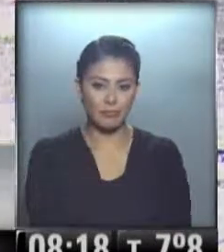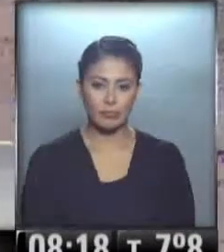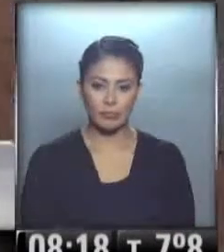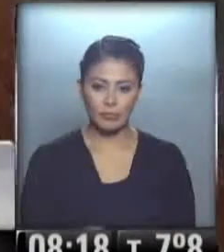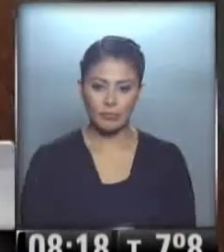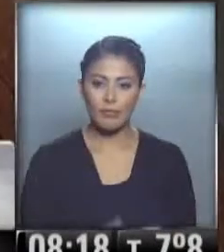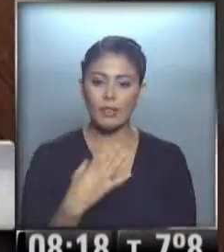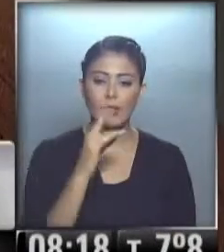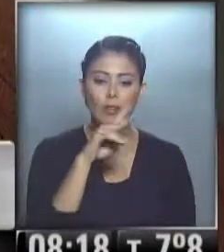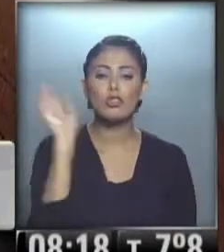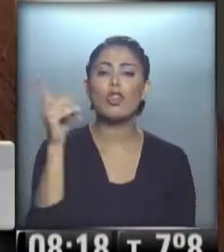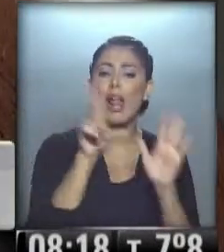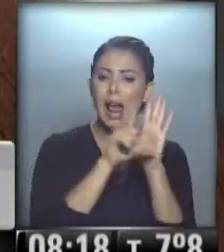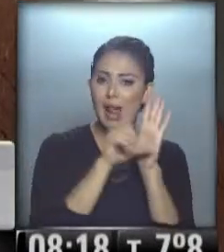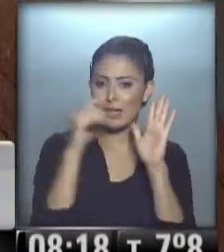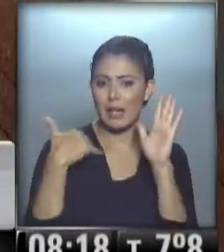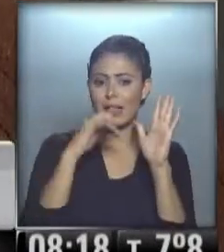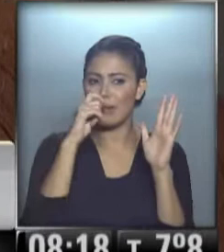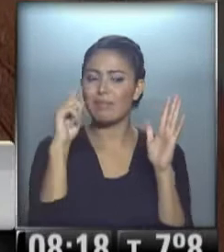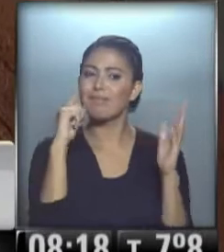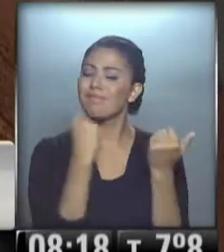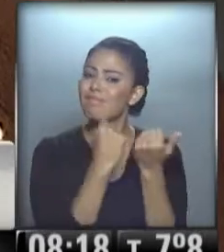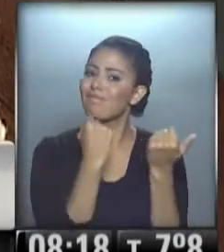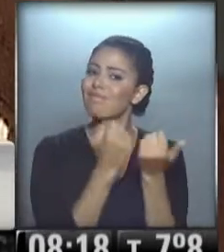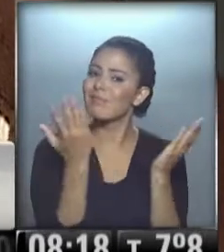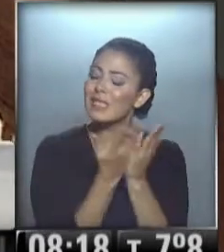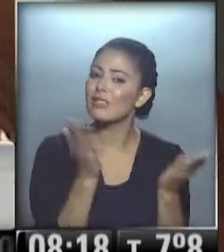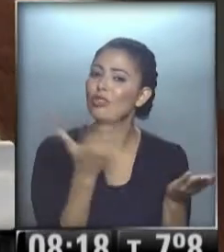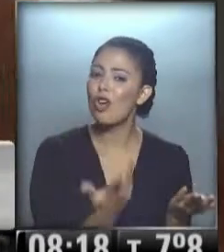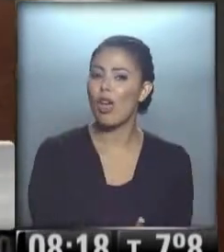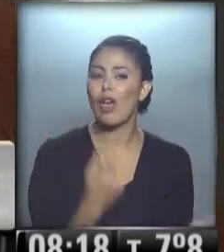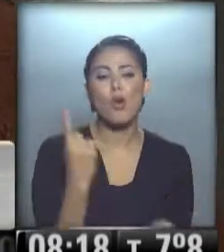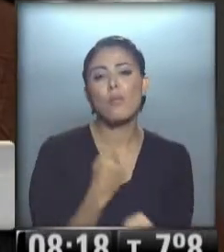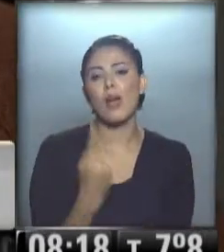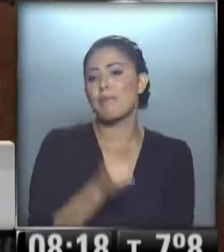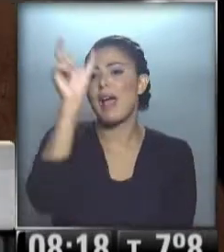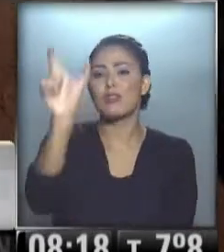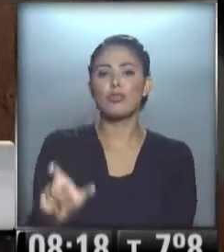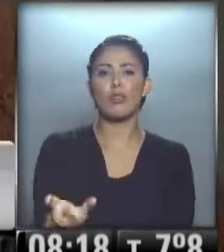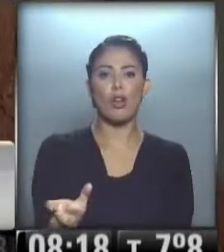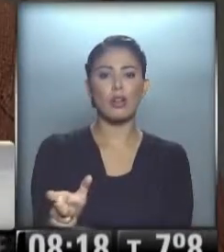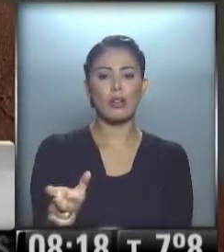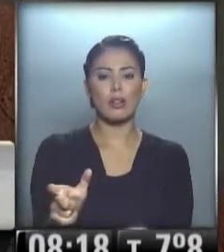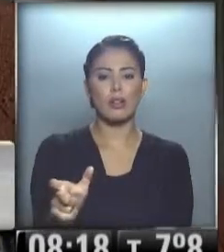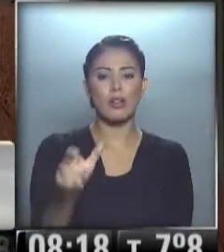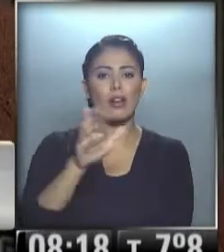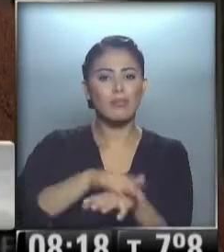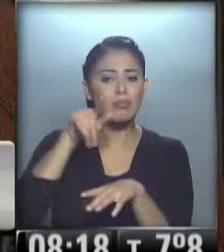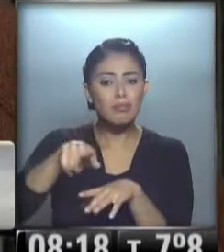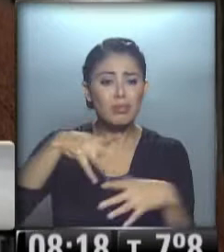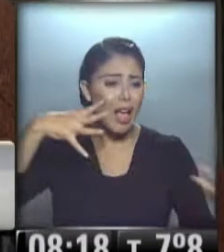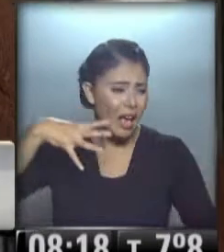Tendríamos que rever todas las leyes nuestras, todas. Porque no puede ser que una persona produzca